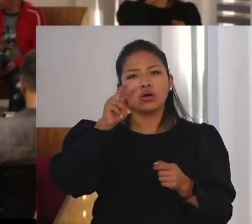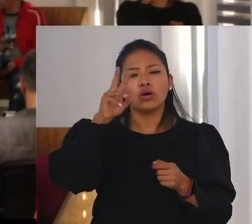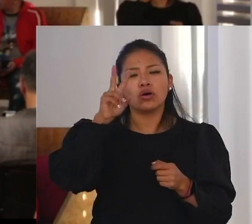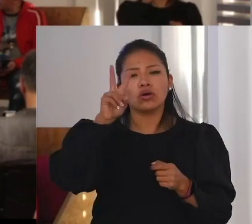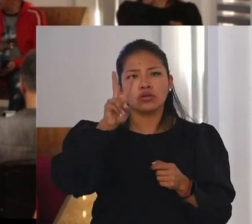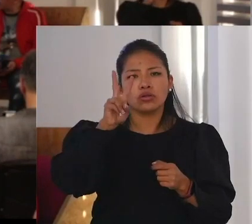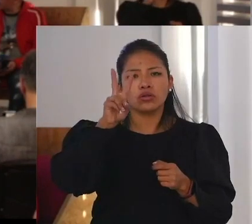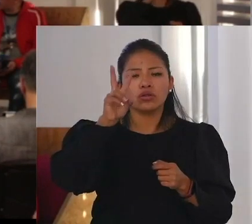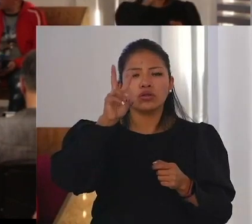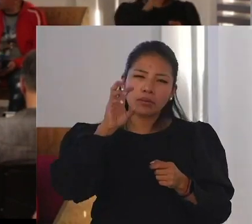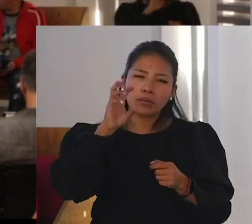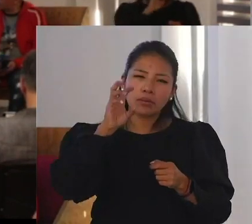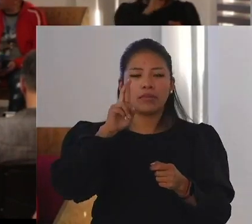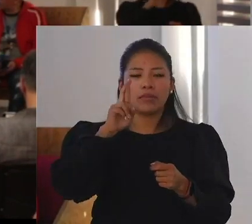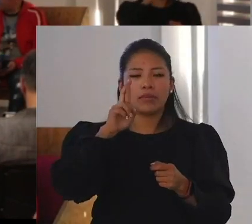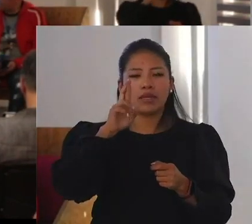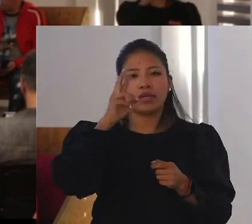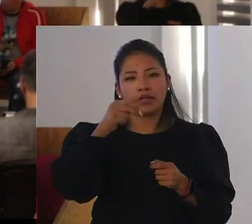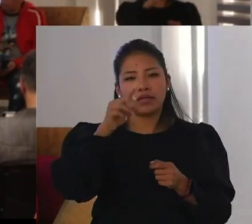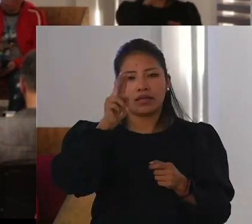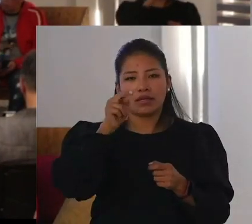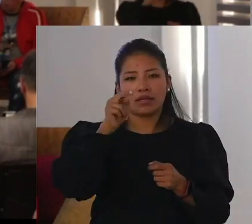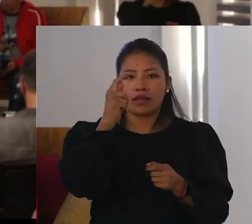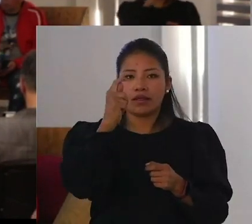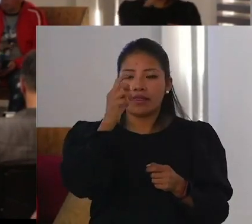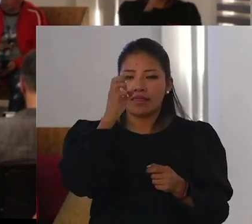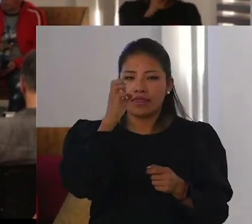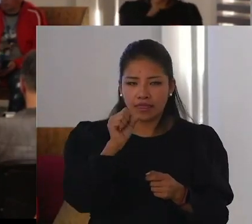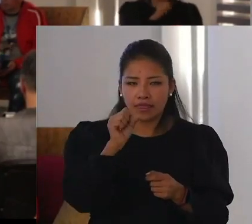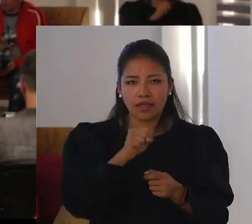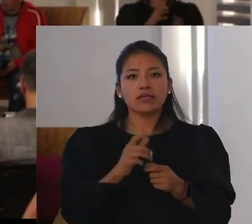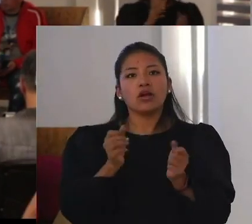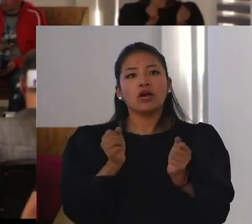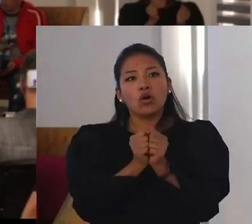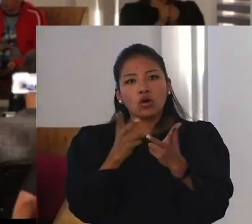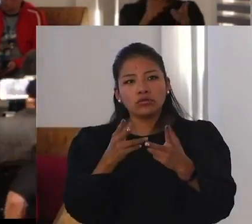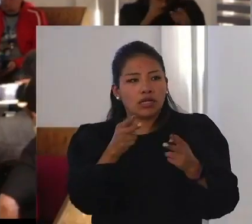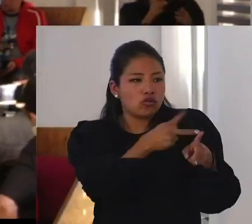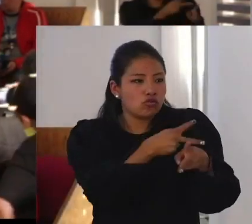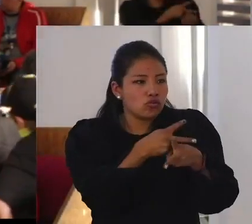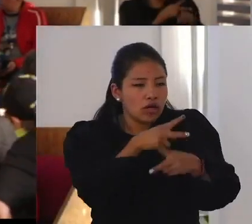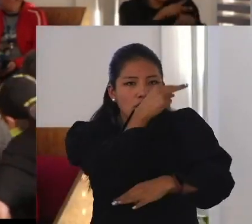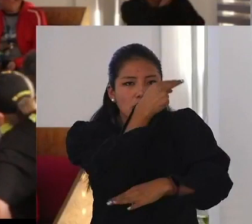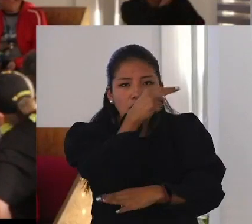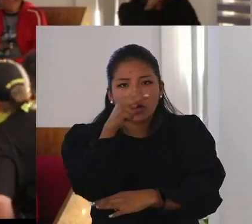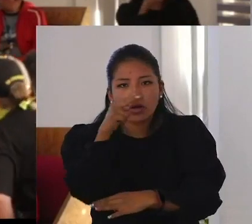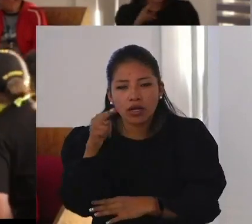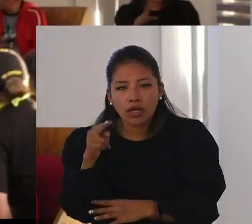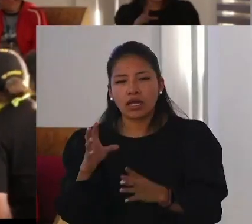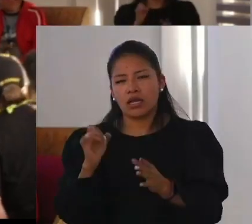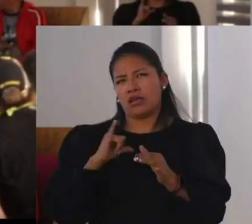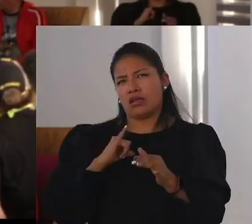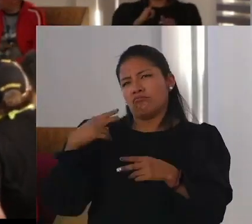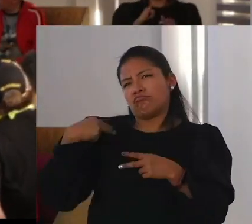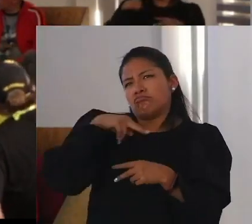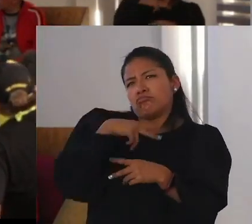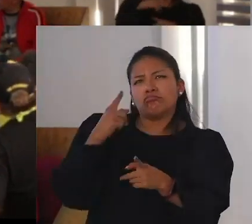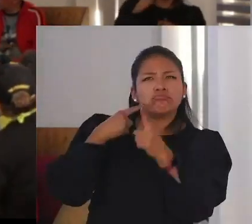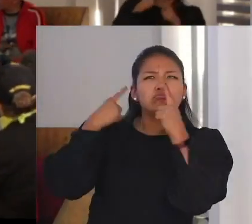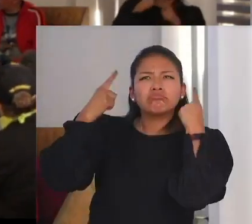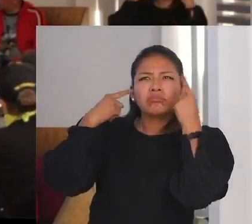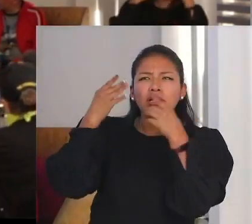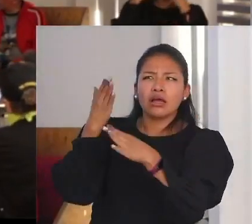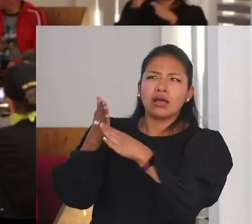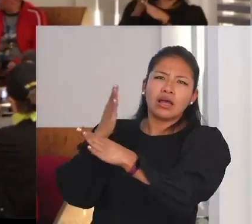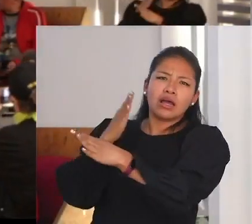con la valorización de la naturaleza y en algún momento nosotros pensábamos nadie incorpora en sociedad por sus